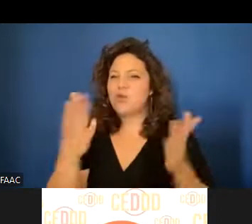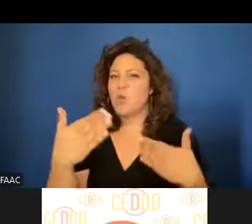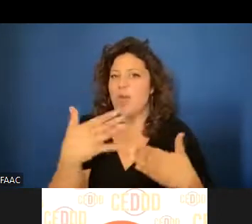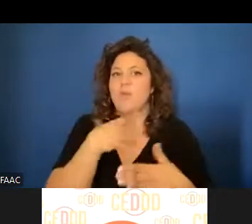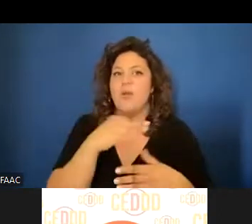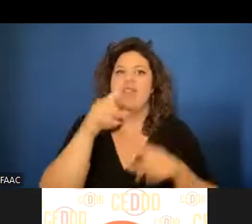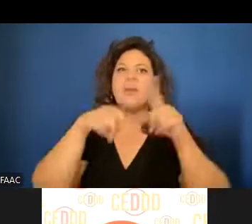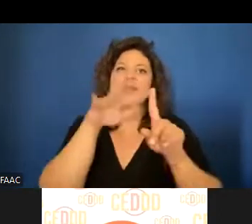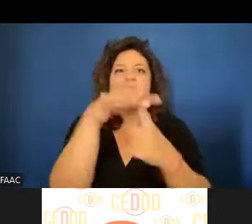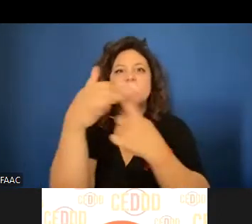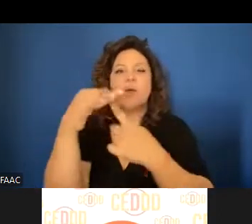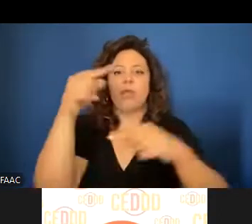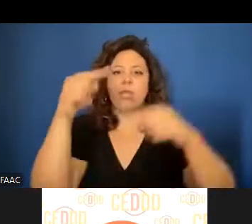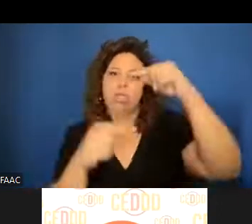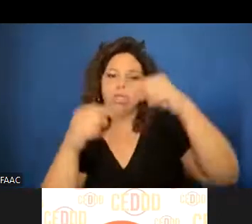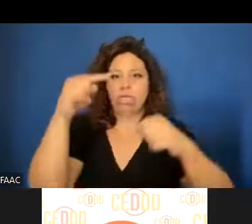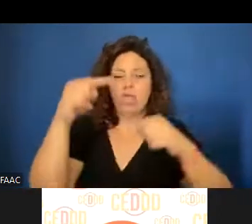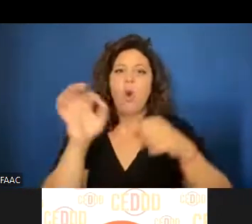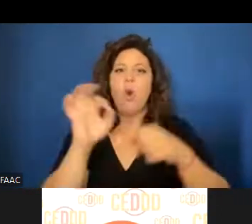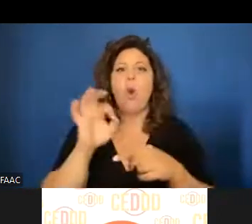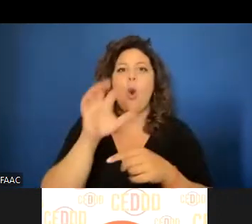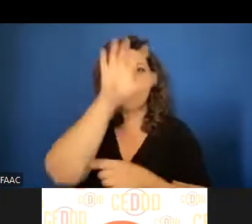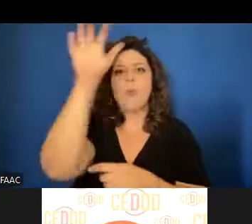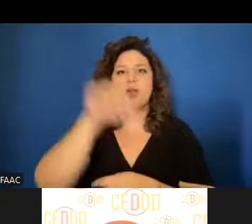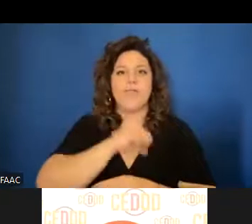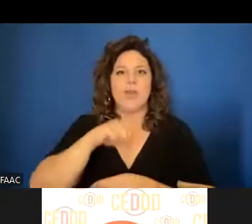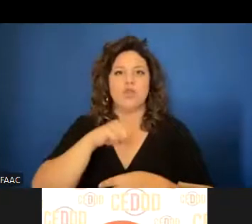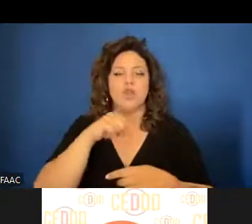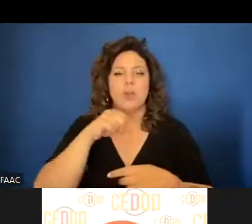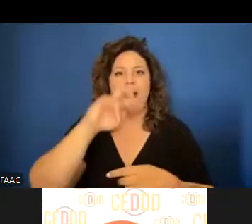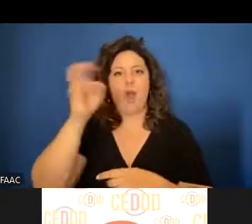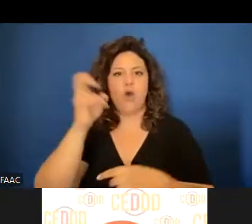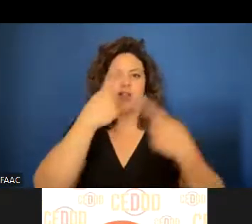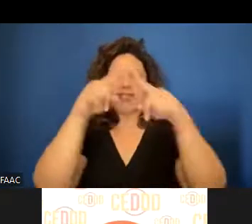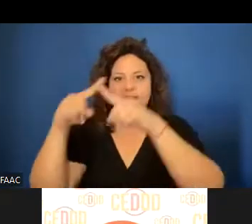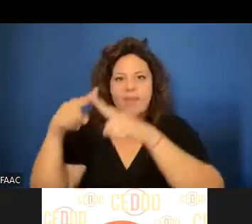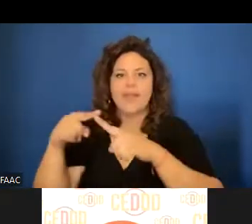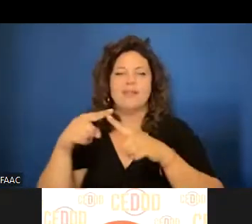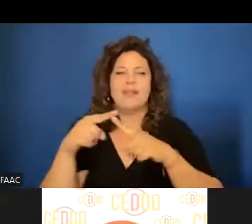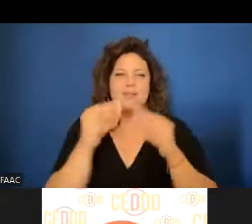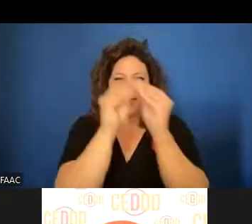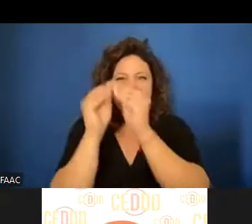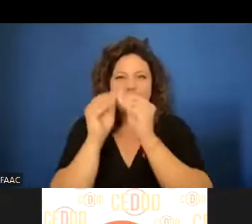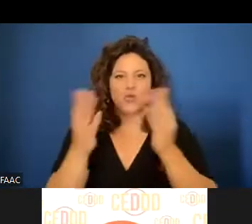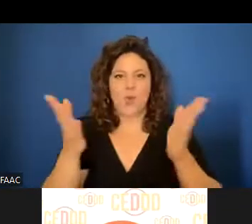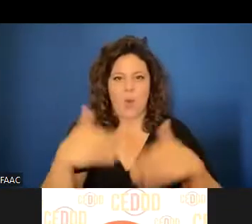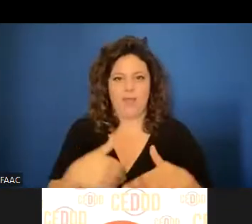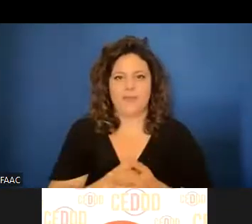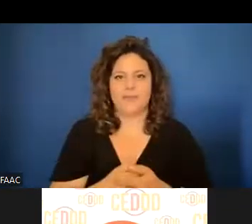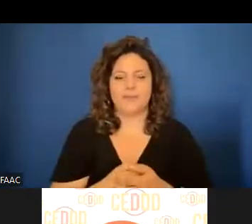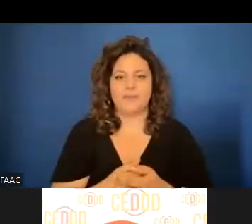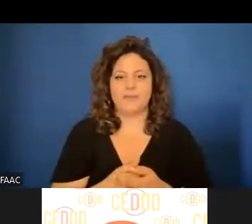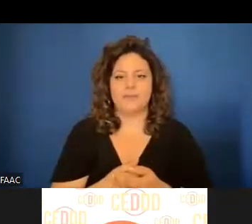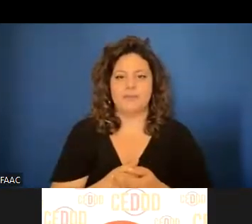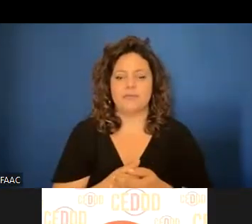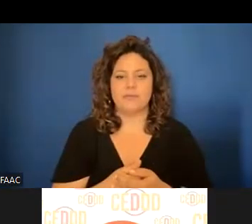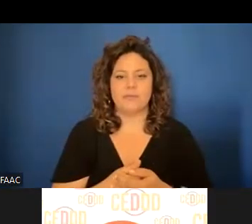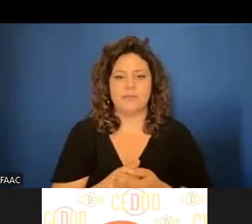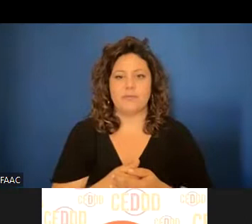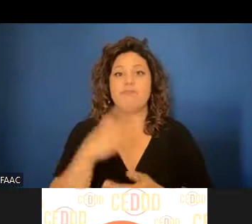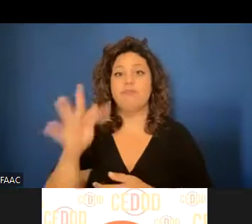se materialicen en esas leyes, porque entiendo que hay muchos escalones. Entonces creo que van a pasar al menos una serie de años hasta que esas